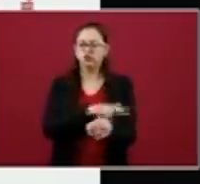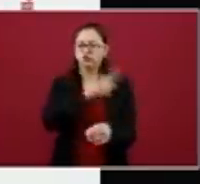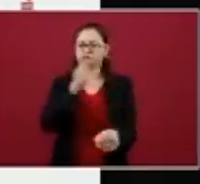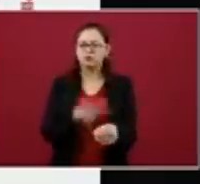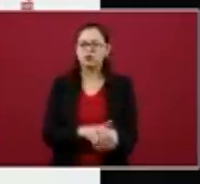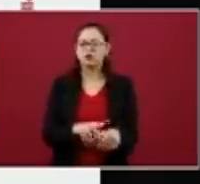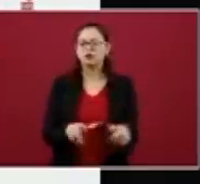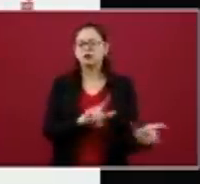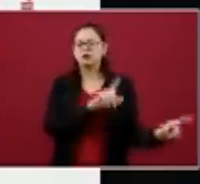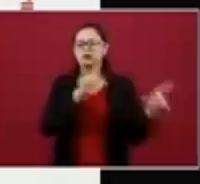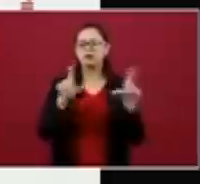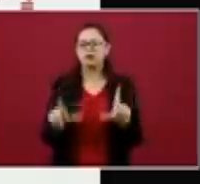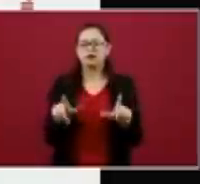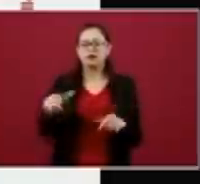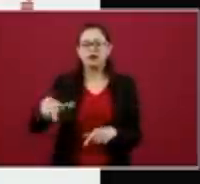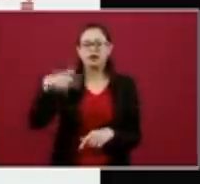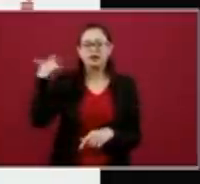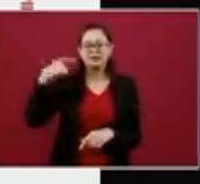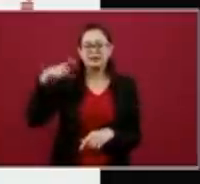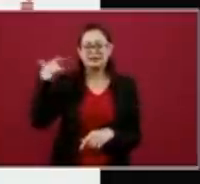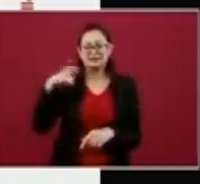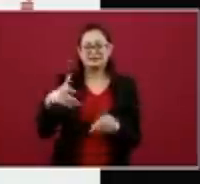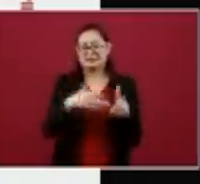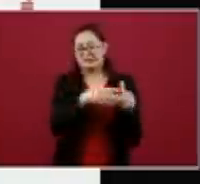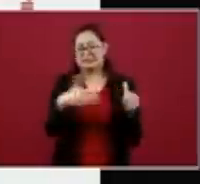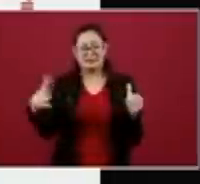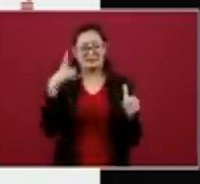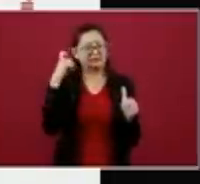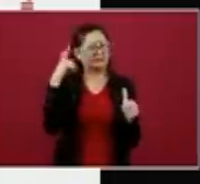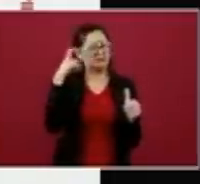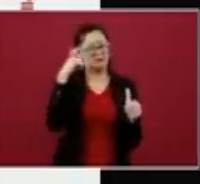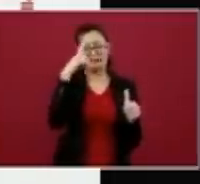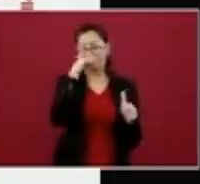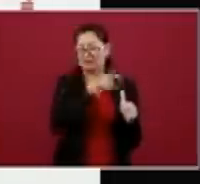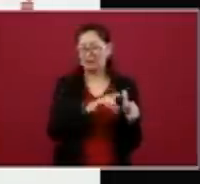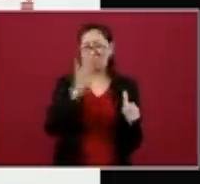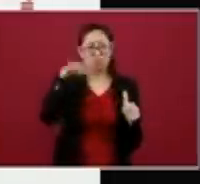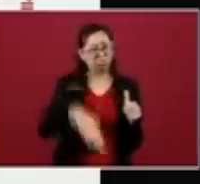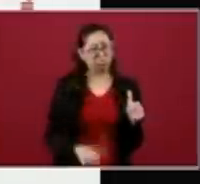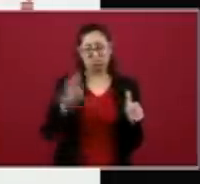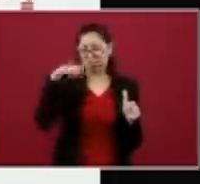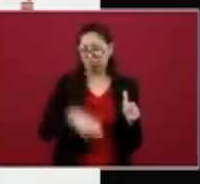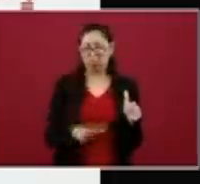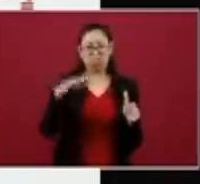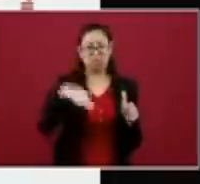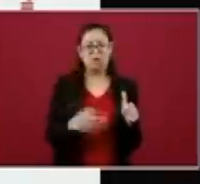Querétaro, miren qué difíciles días pasamos. Ya afortunadamente estamos